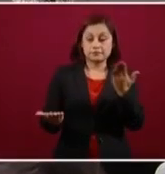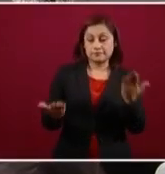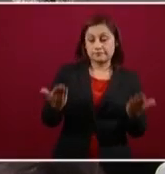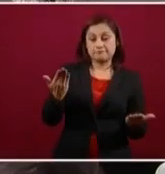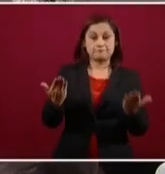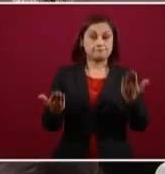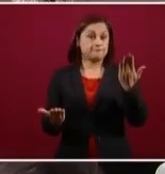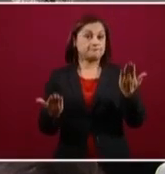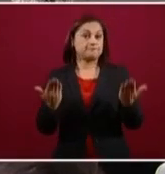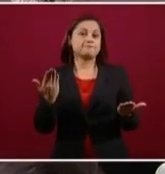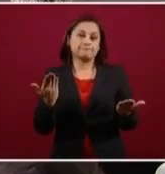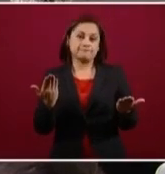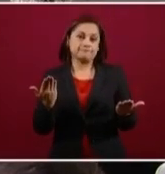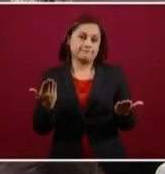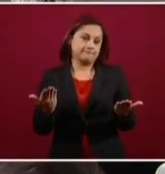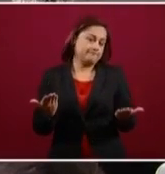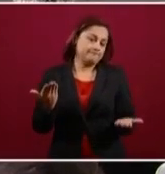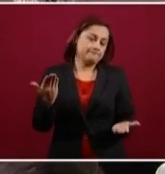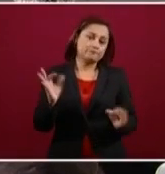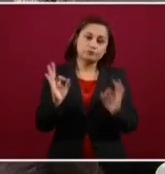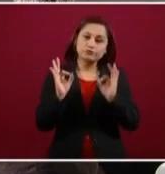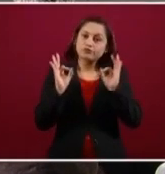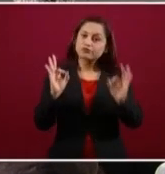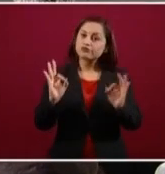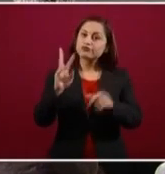Entonces, esta es una muy buena noticia,